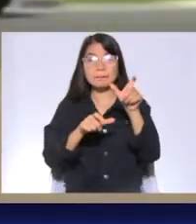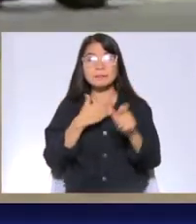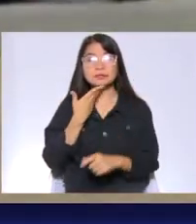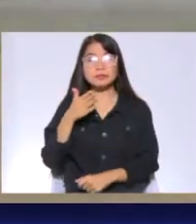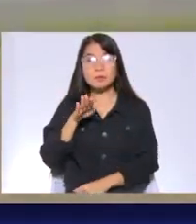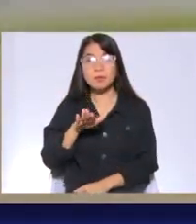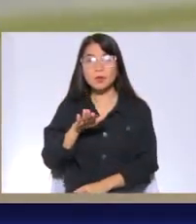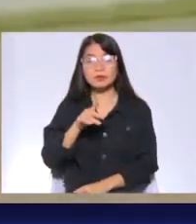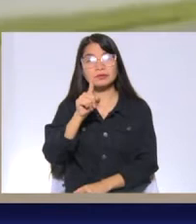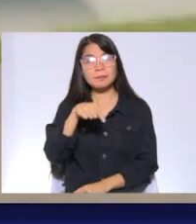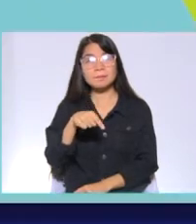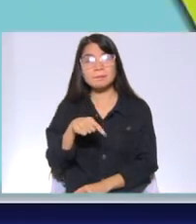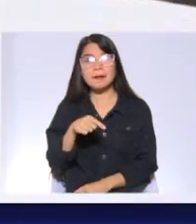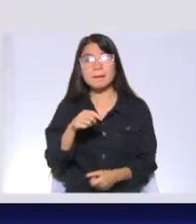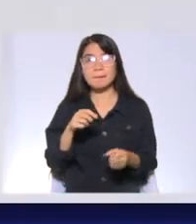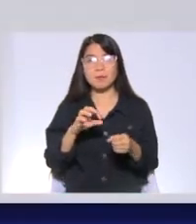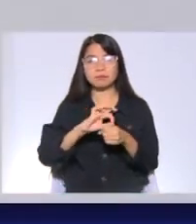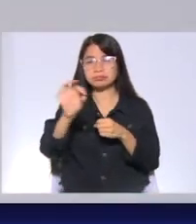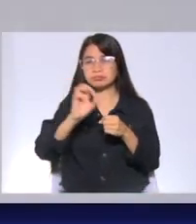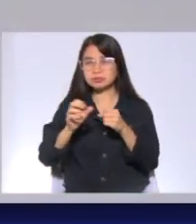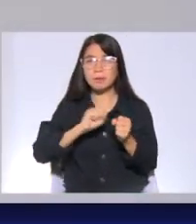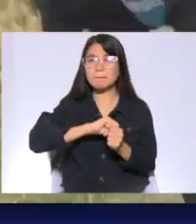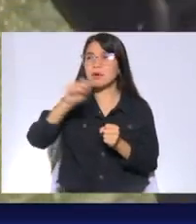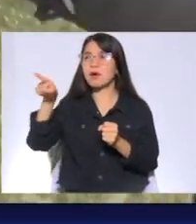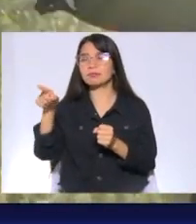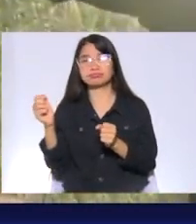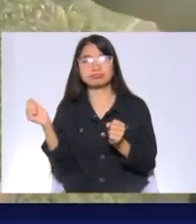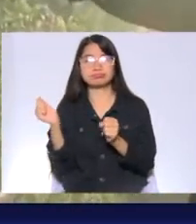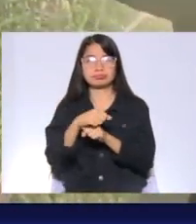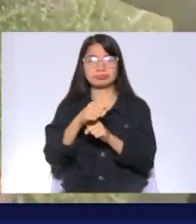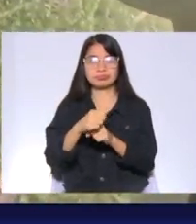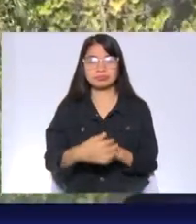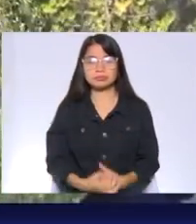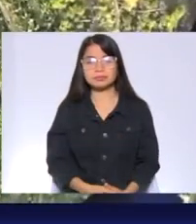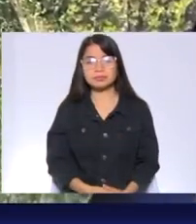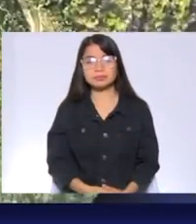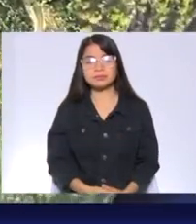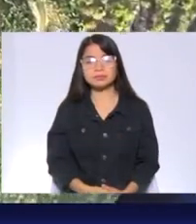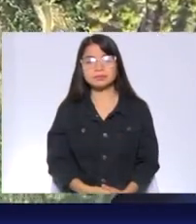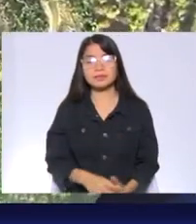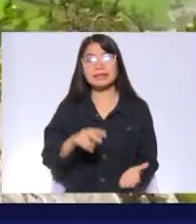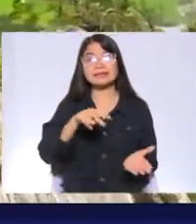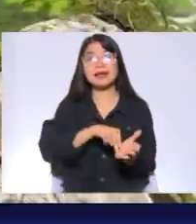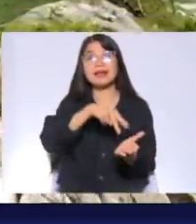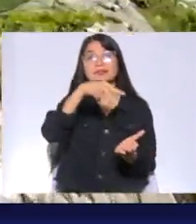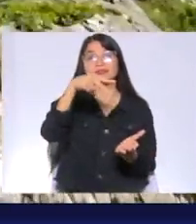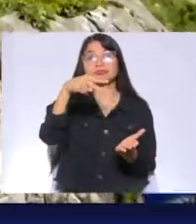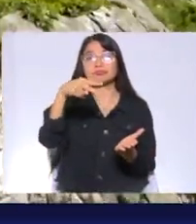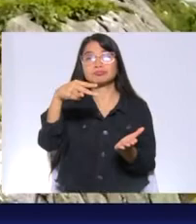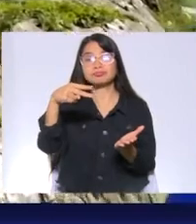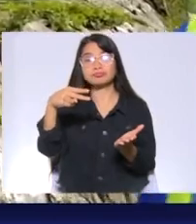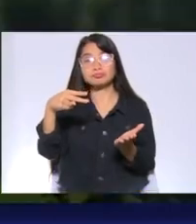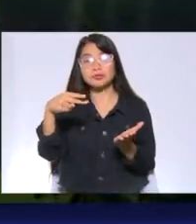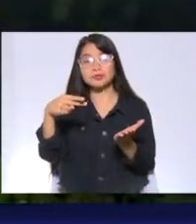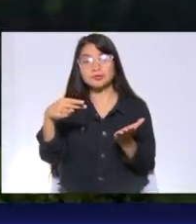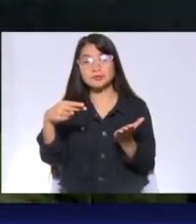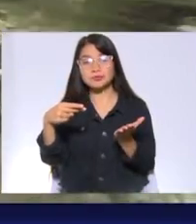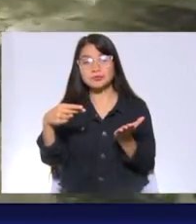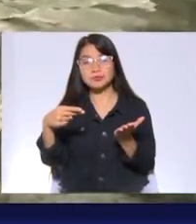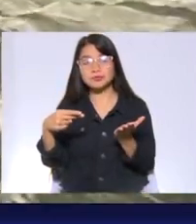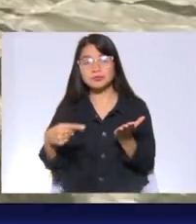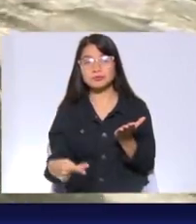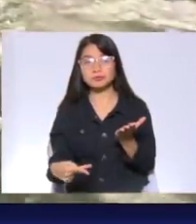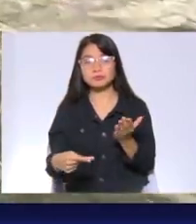salen despedidas. Salto base. La sensación más parecida a volar también es la más peligrosa de las versiones de